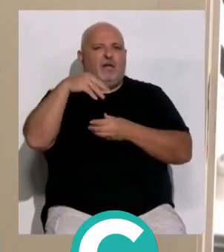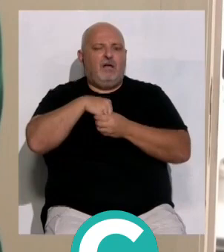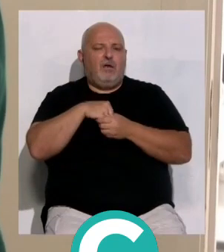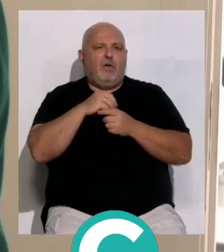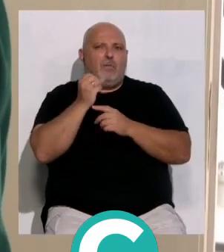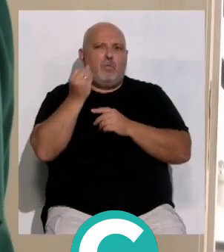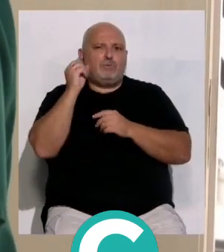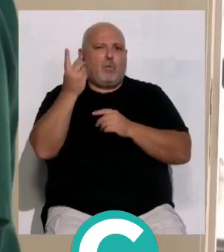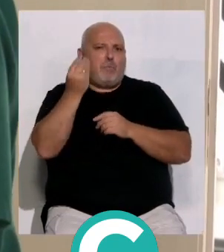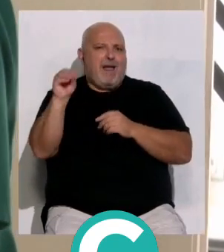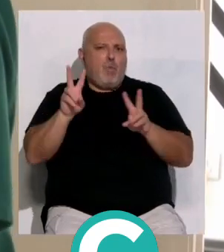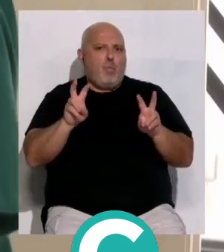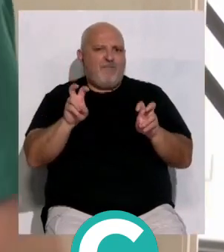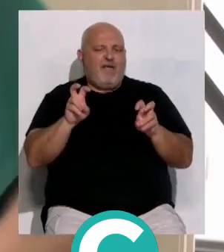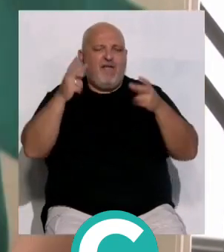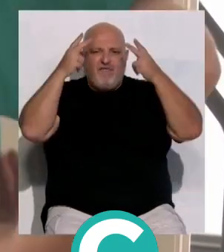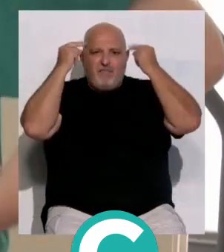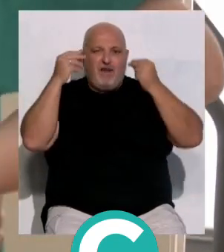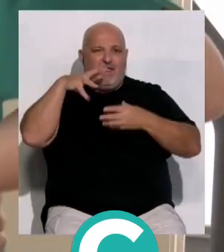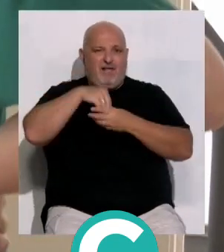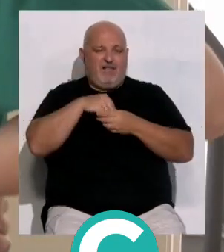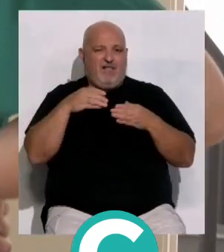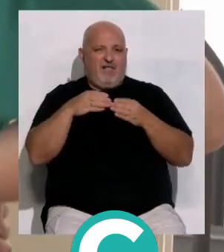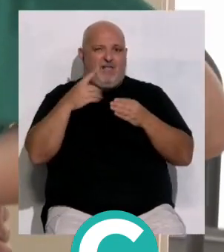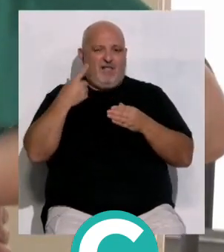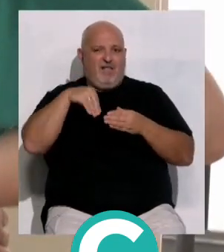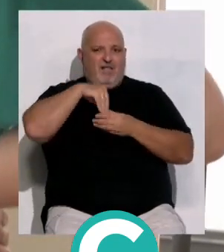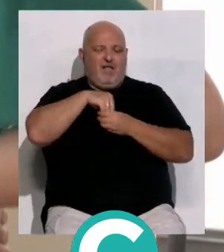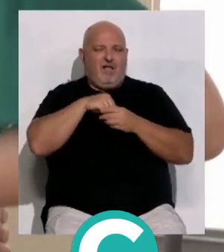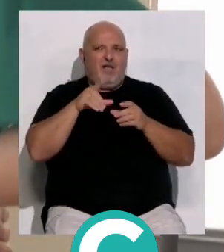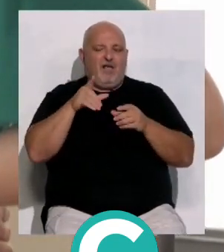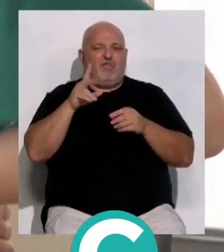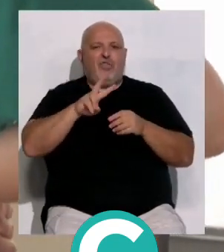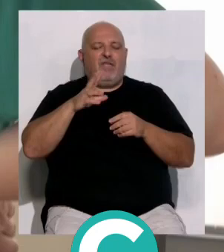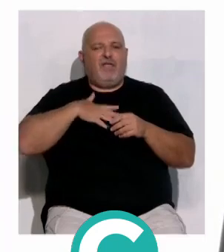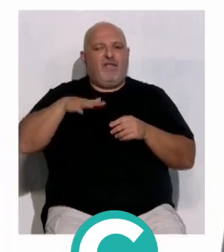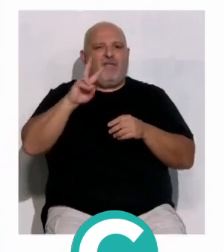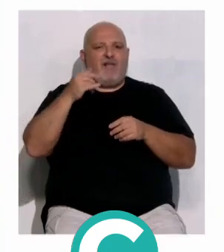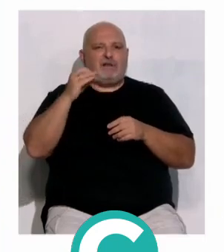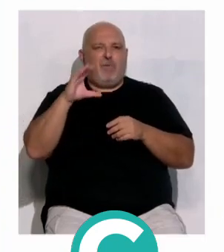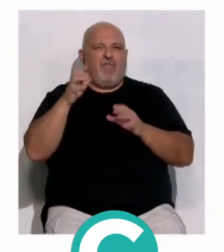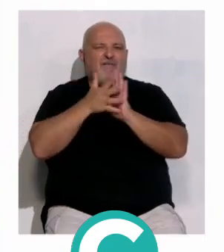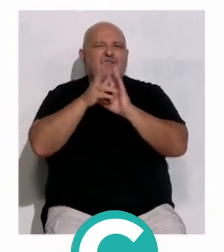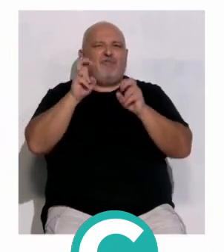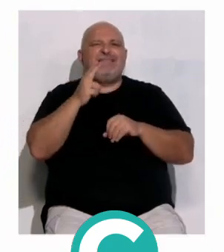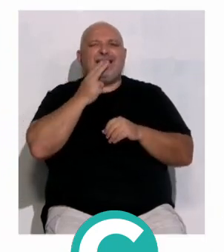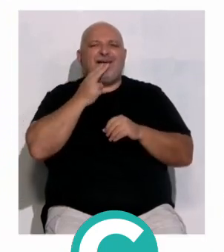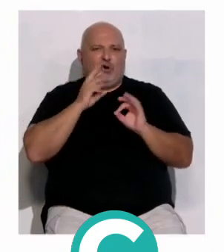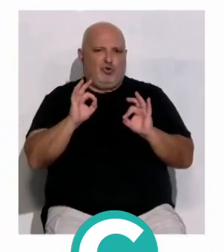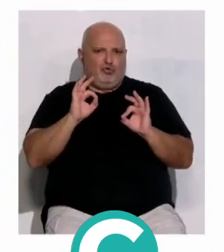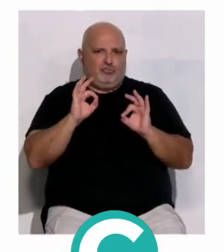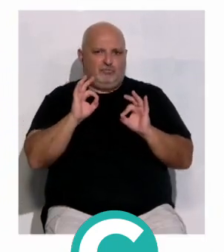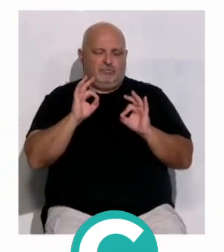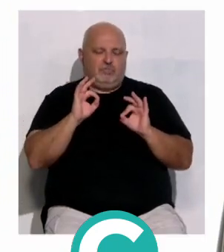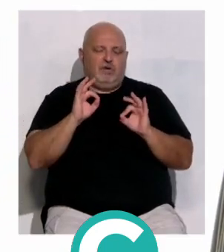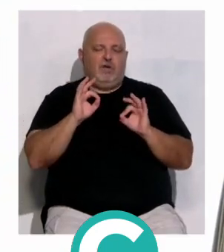una charla nueva, que es la enfermera que tenemos en la unidad de Vargas Ponce para hablarnos del tabaco, porque ella